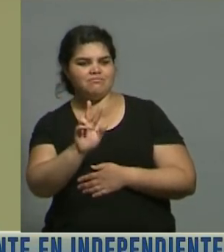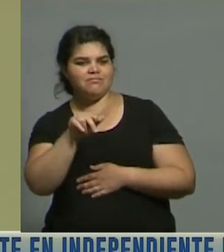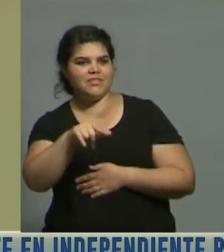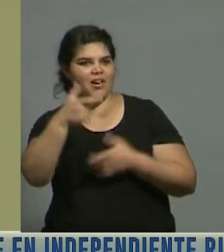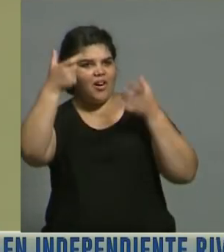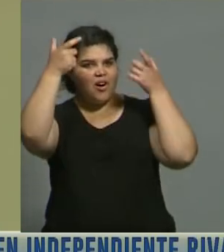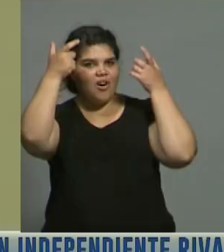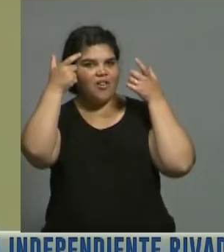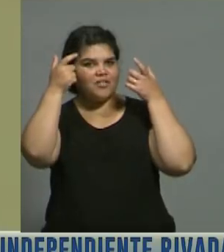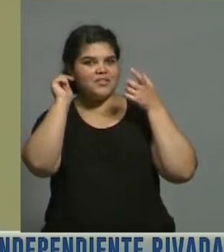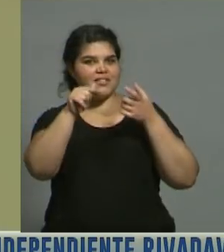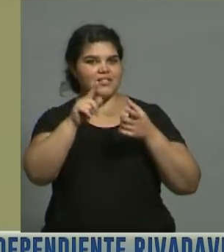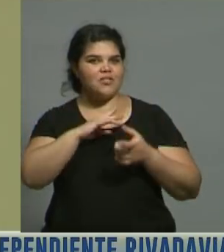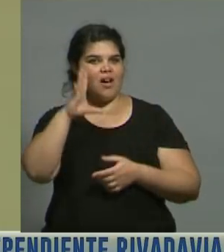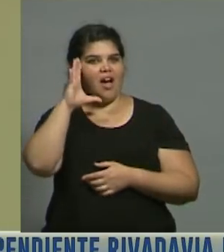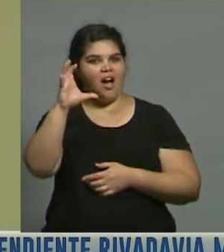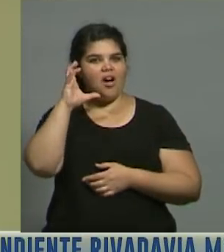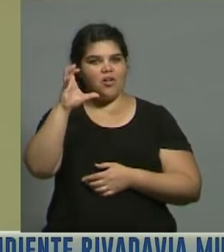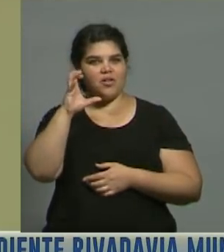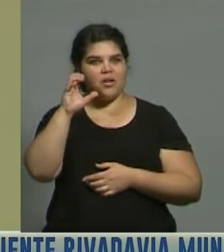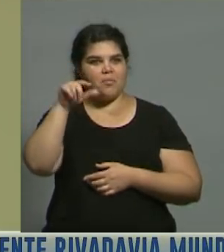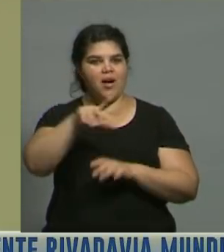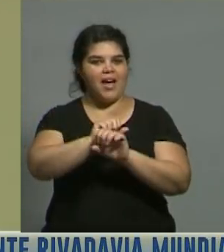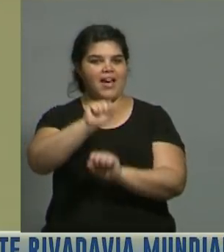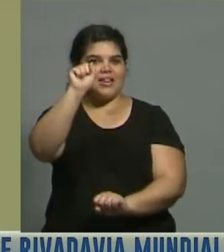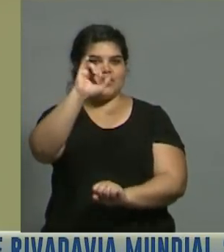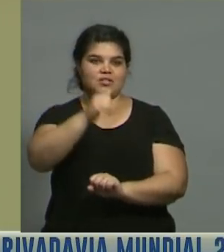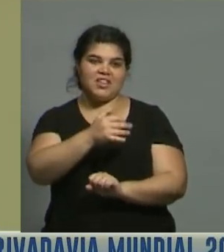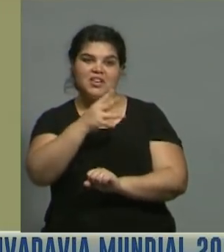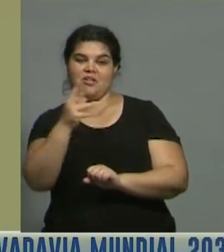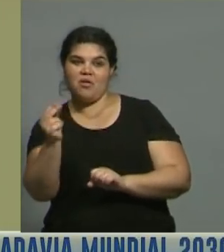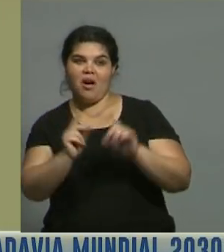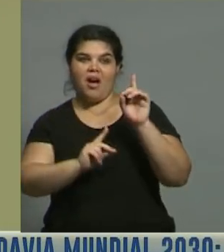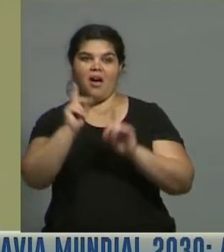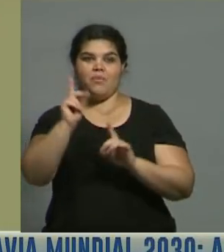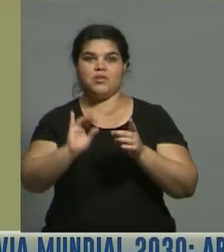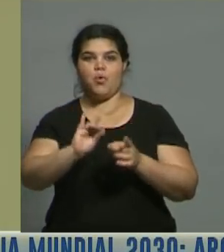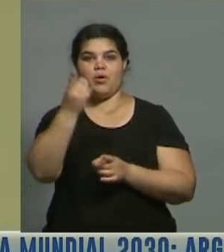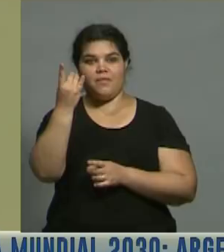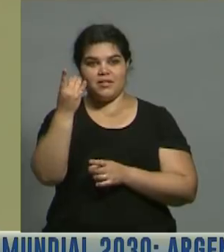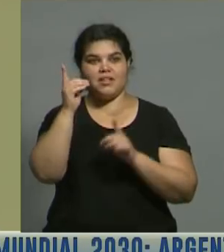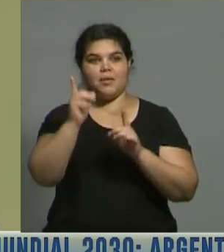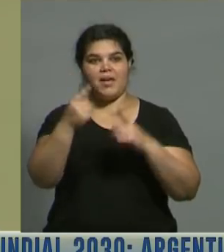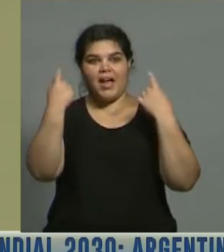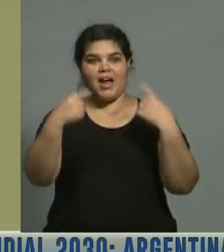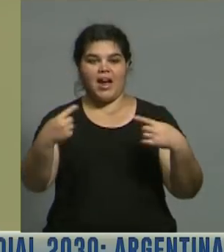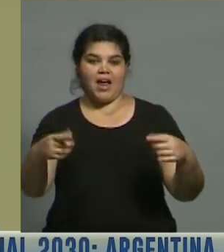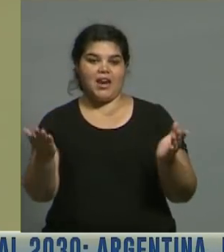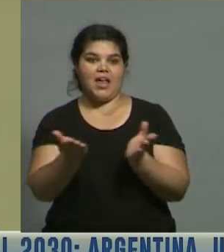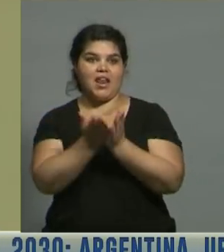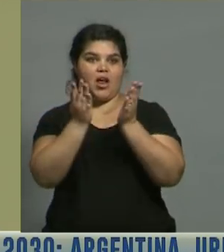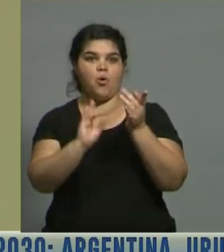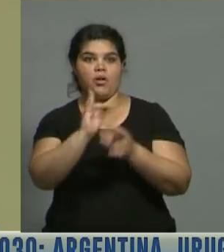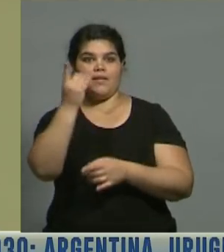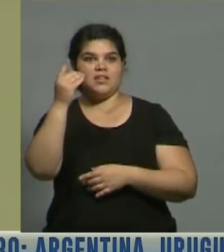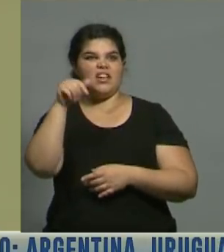tan particular que nos recuerda el egreso o no a algunos de la universidad y las carreras universitarias. ¿Qué tiene que ver